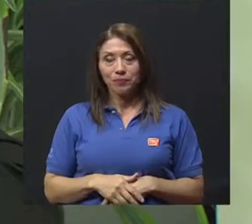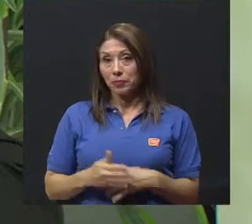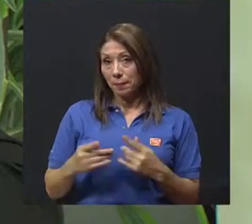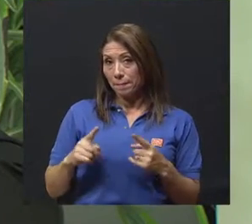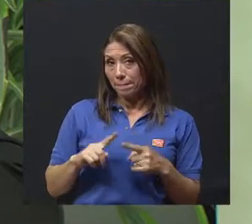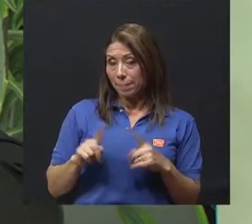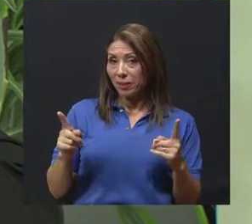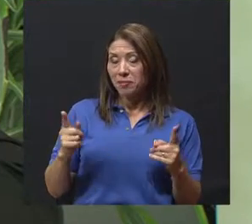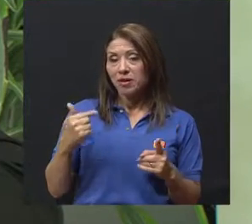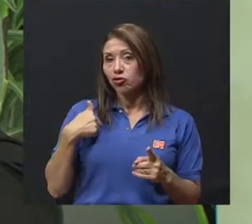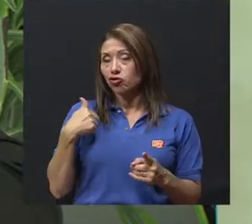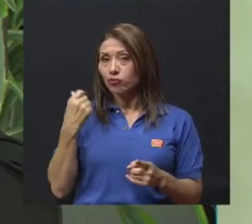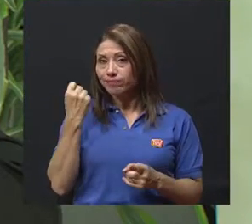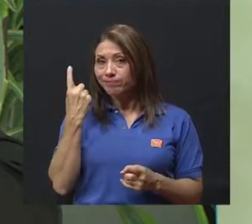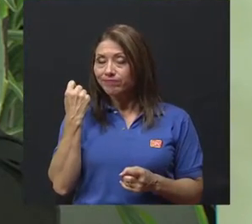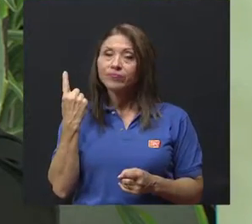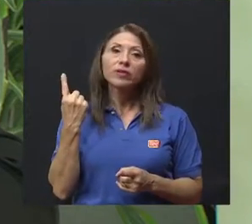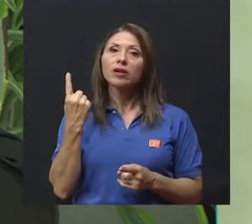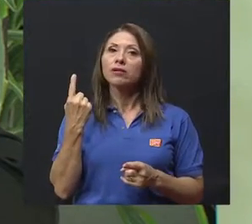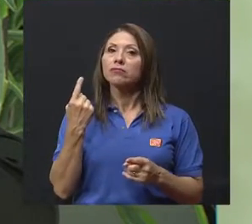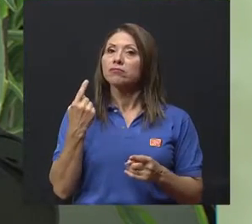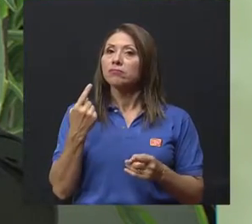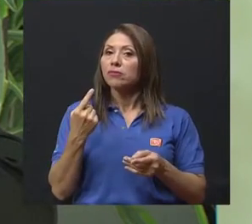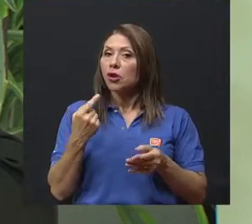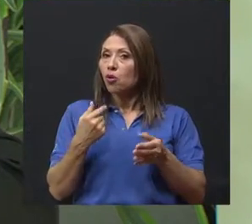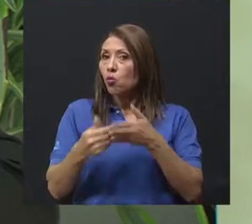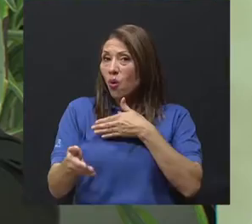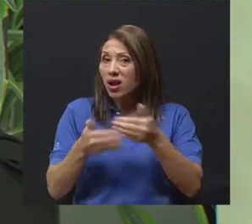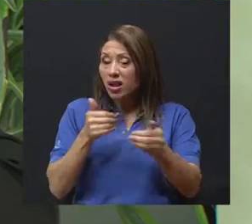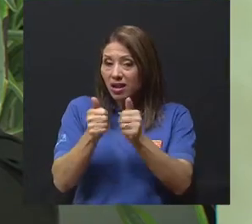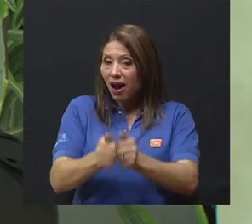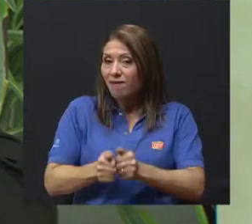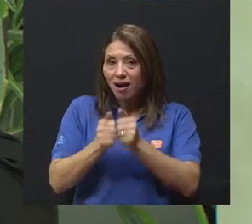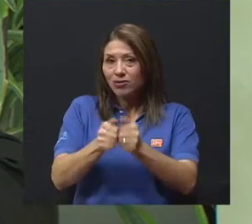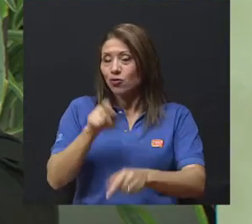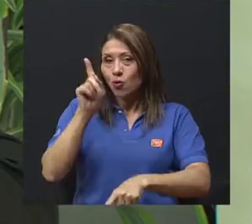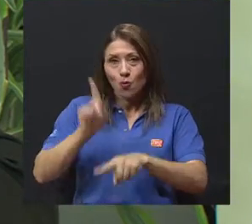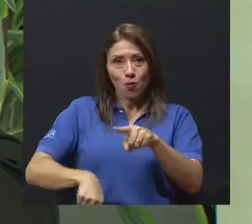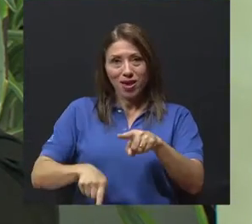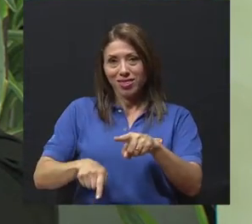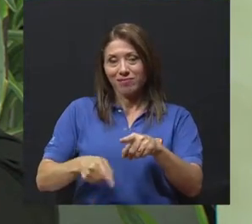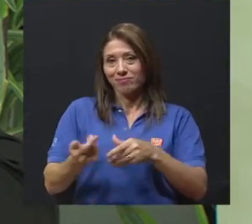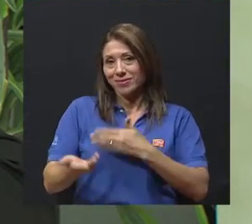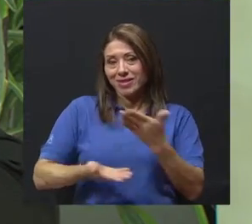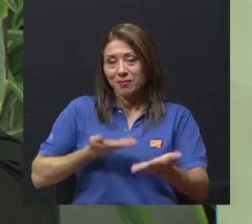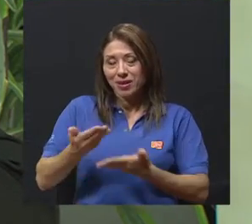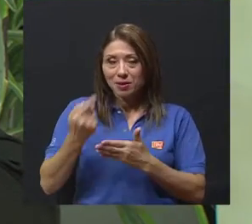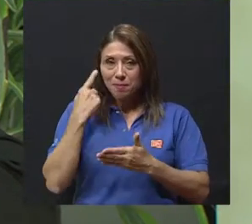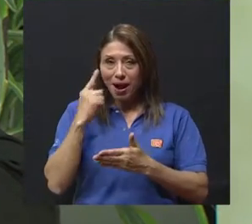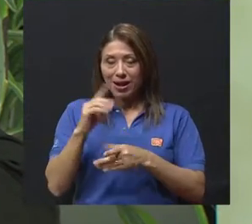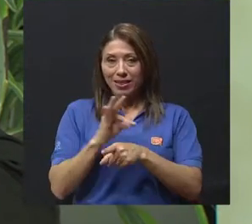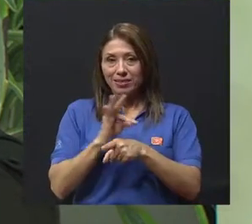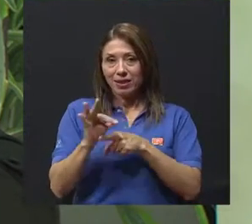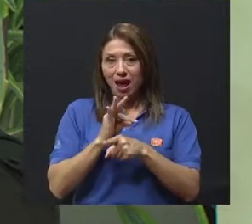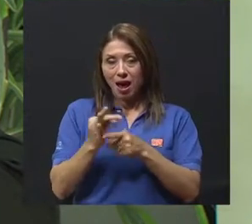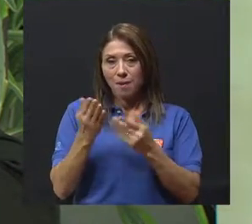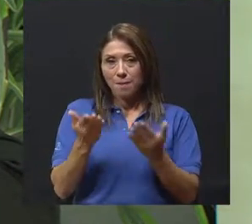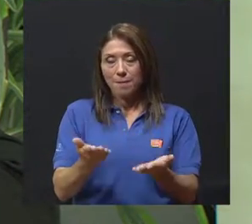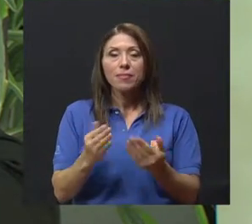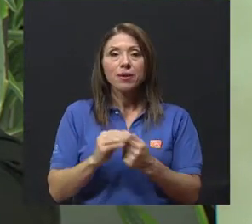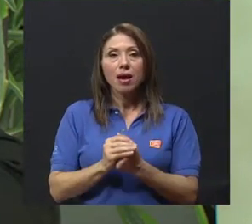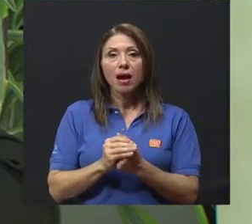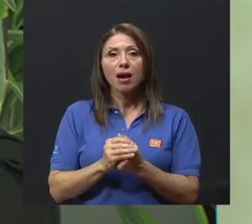que no son cualquier que no es cualquier caballo el que puede servir para hacer este tipo de